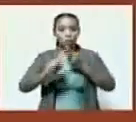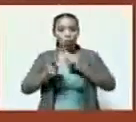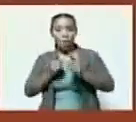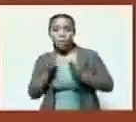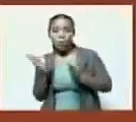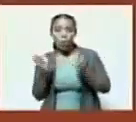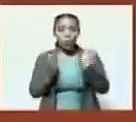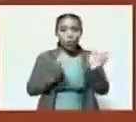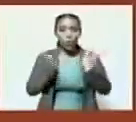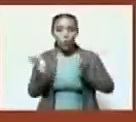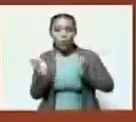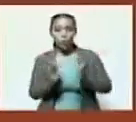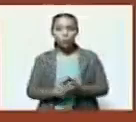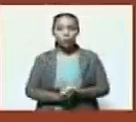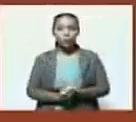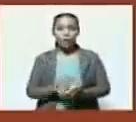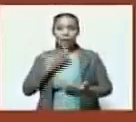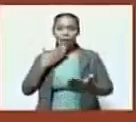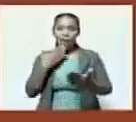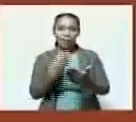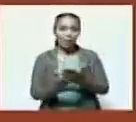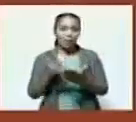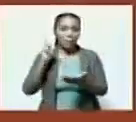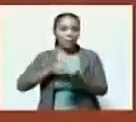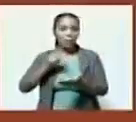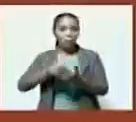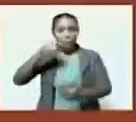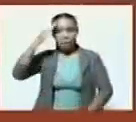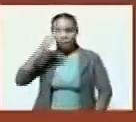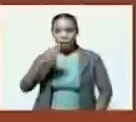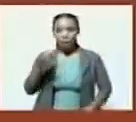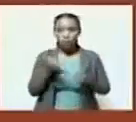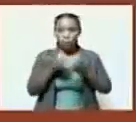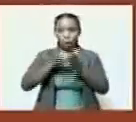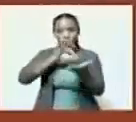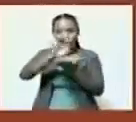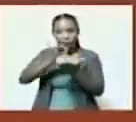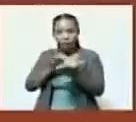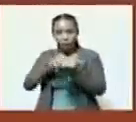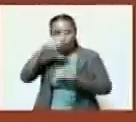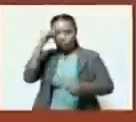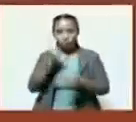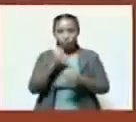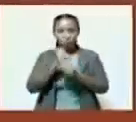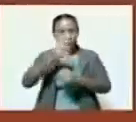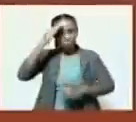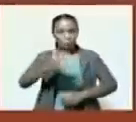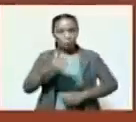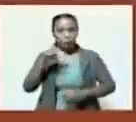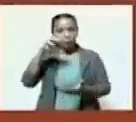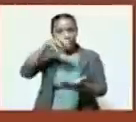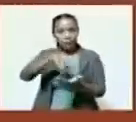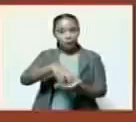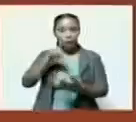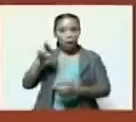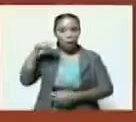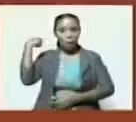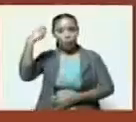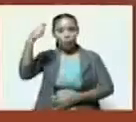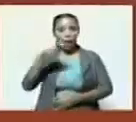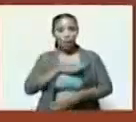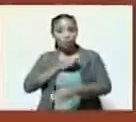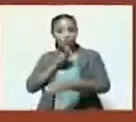otros, gracias a la presencia militar del Comando Estratégico Operacional en la región, en el Estado, ellos han